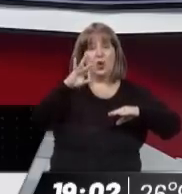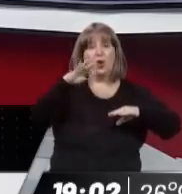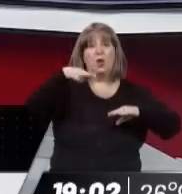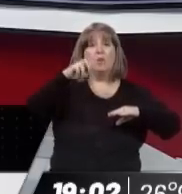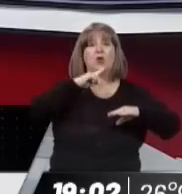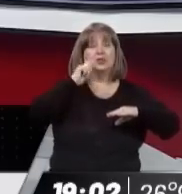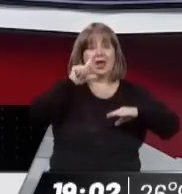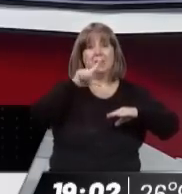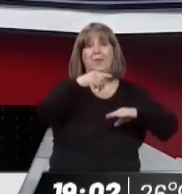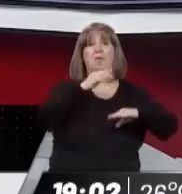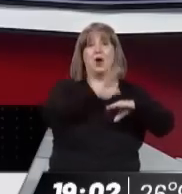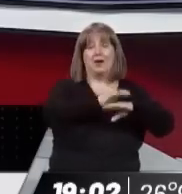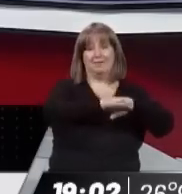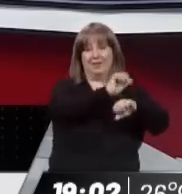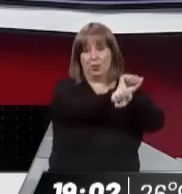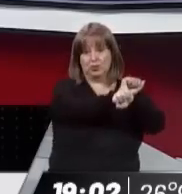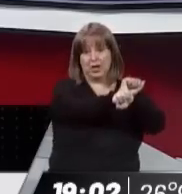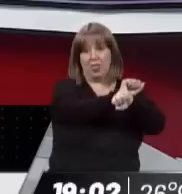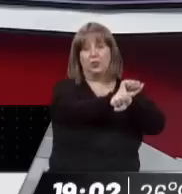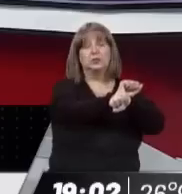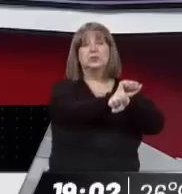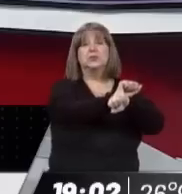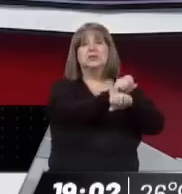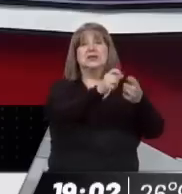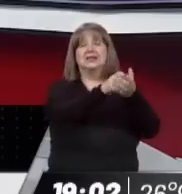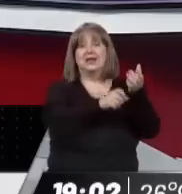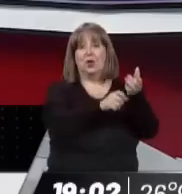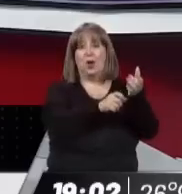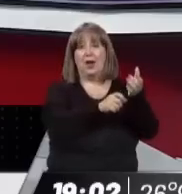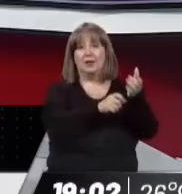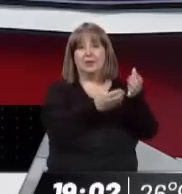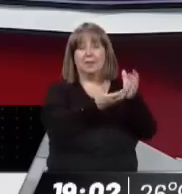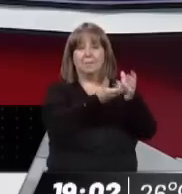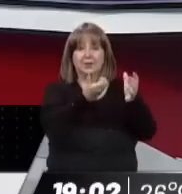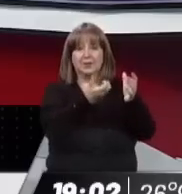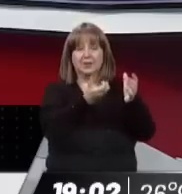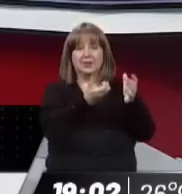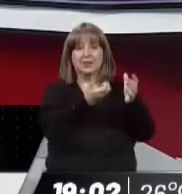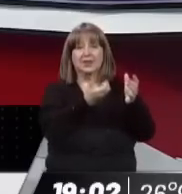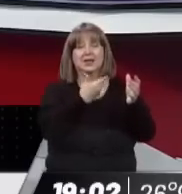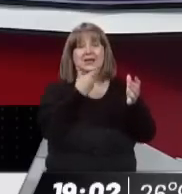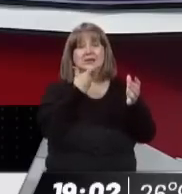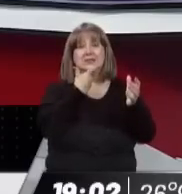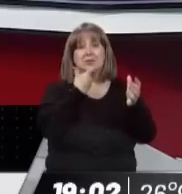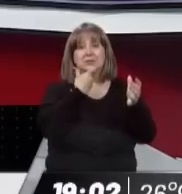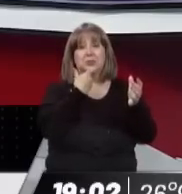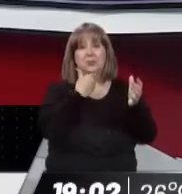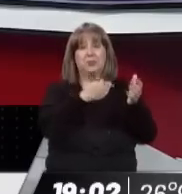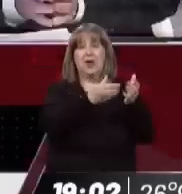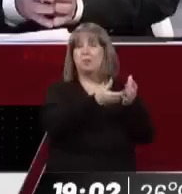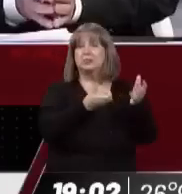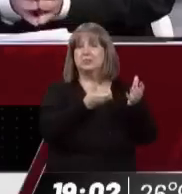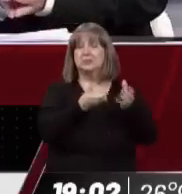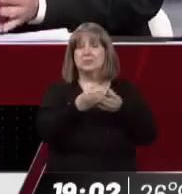sucedió con el celular de este sujeto el teléfono más famoso del país hoy por hoy el de fernando montiel el samsung de fernando montiel que que pasó